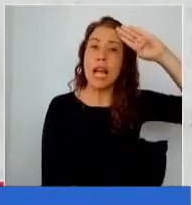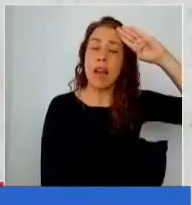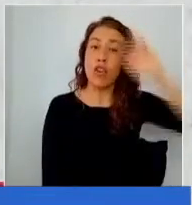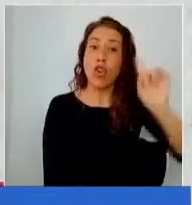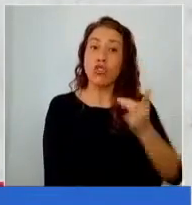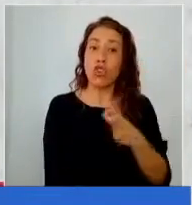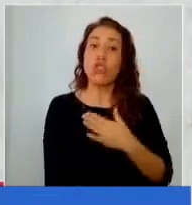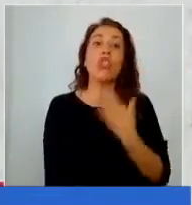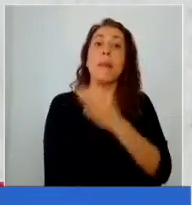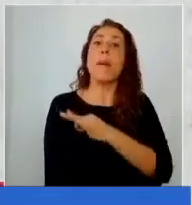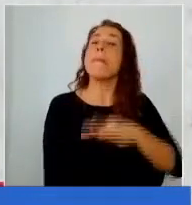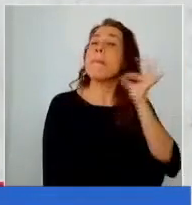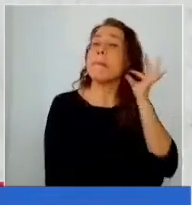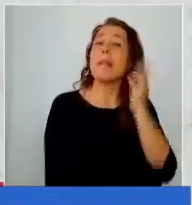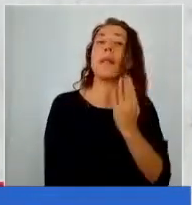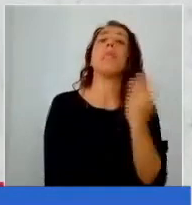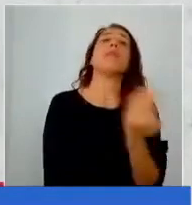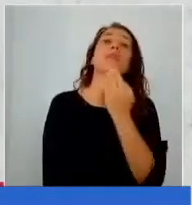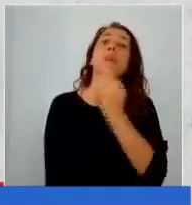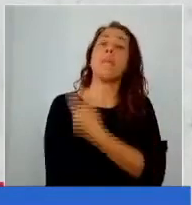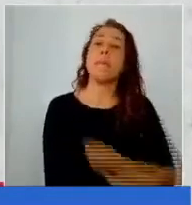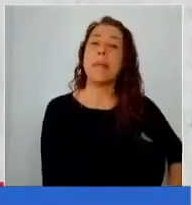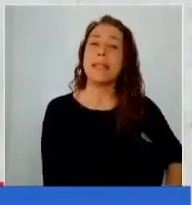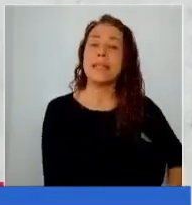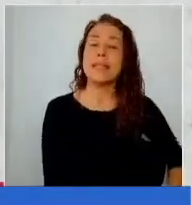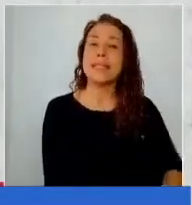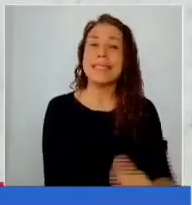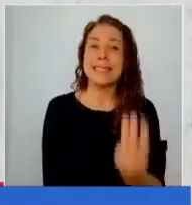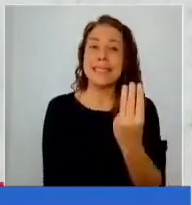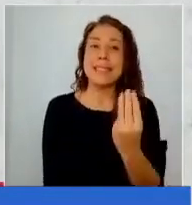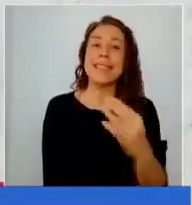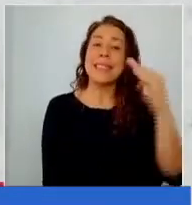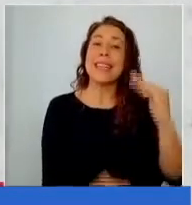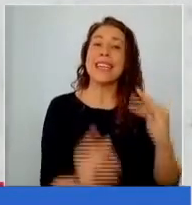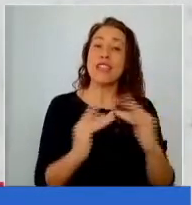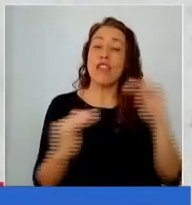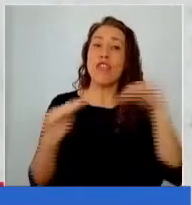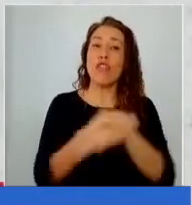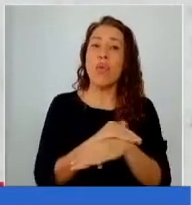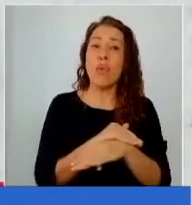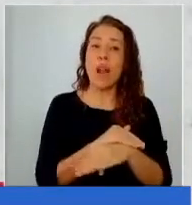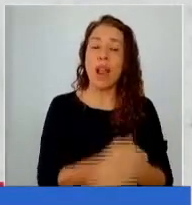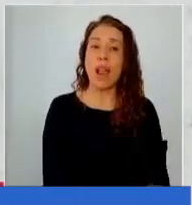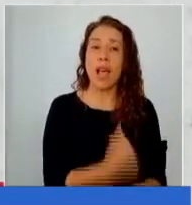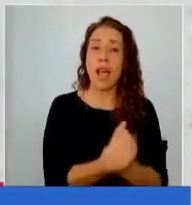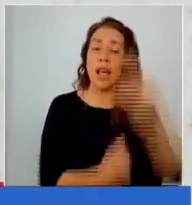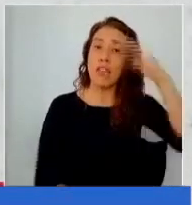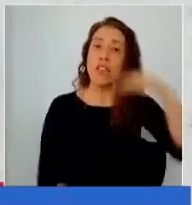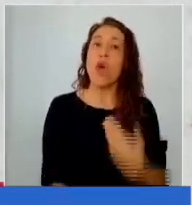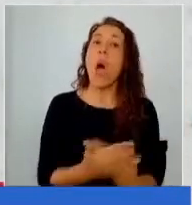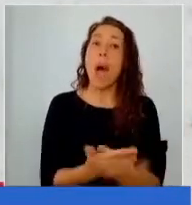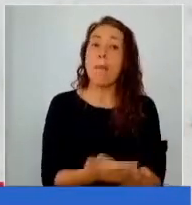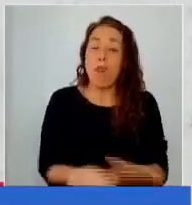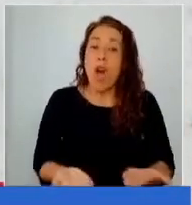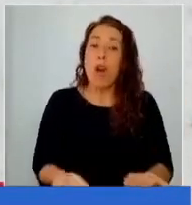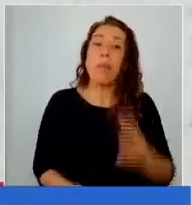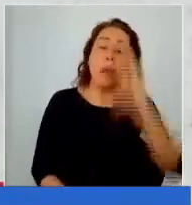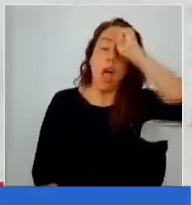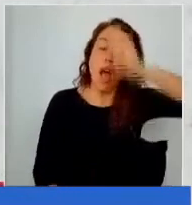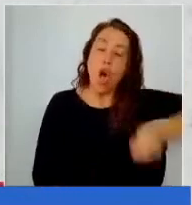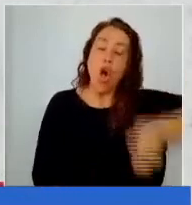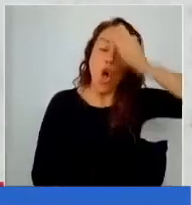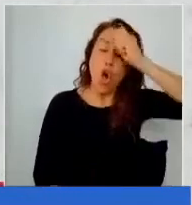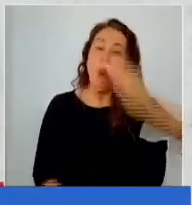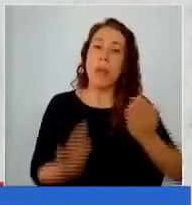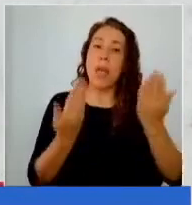el presidente y muchos los otros tres carabineros aprovecho esta ocasión para rendir homenaje al